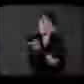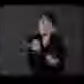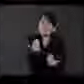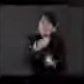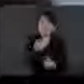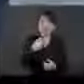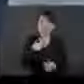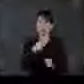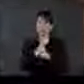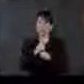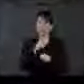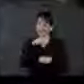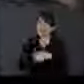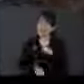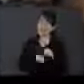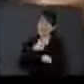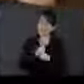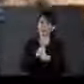Obvio que te lo merecí.